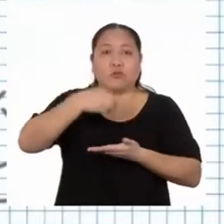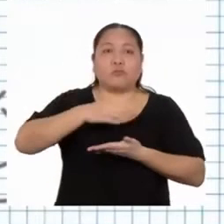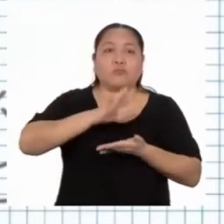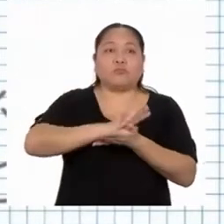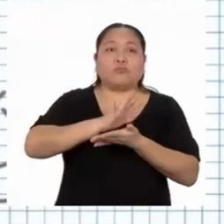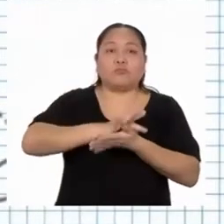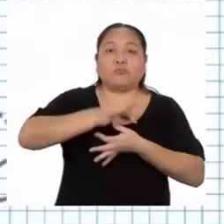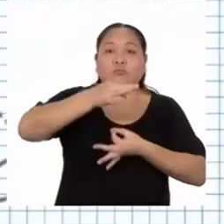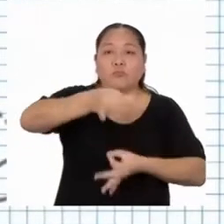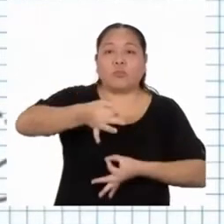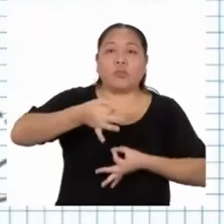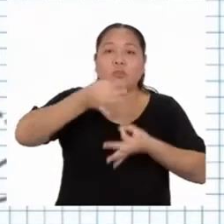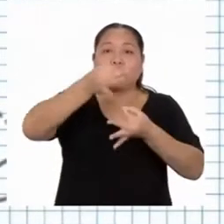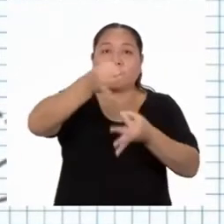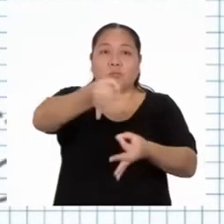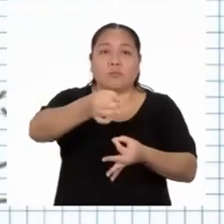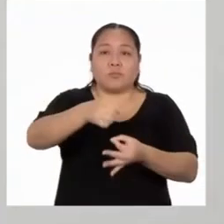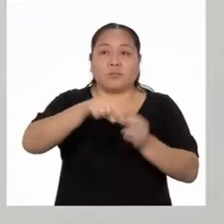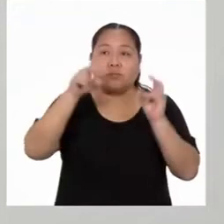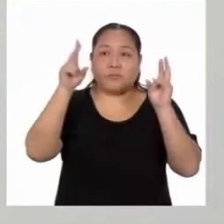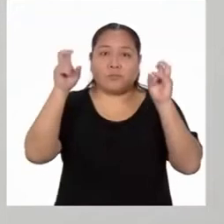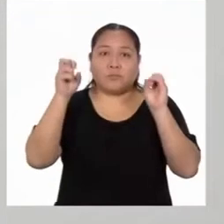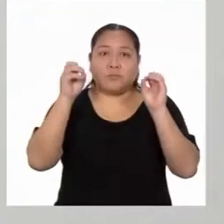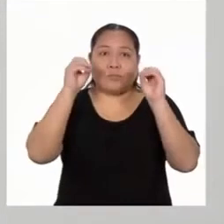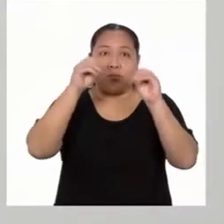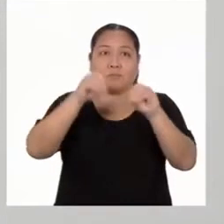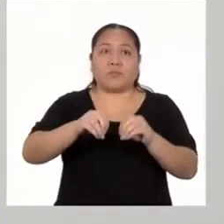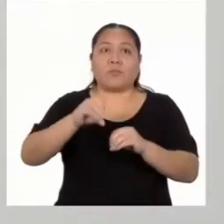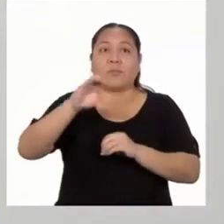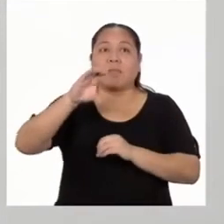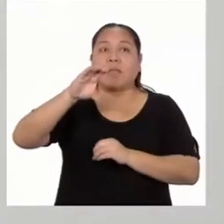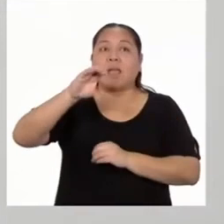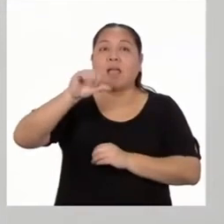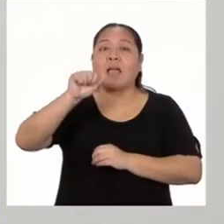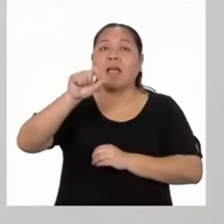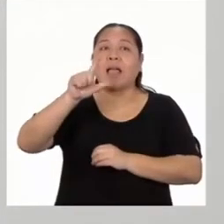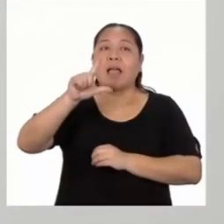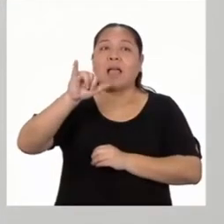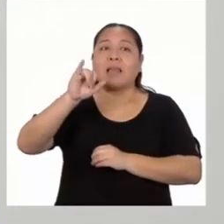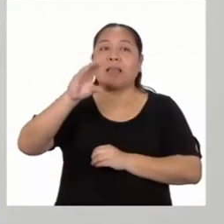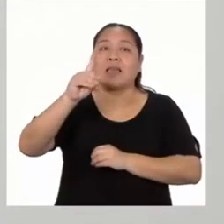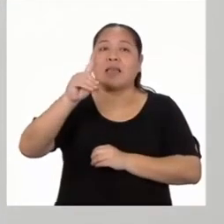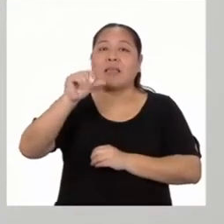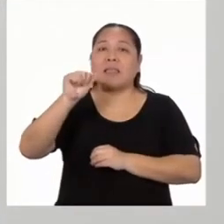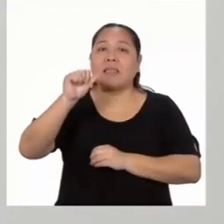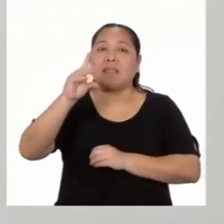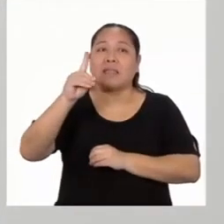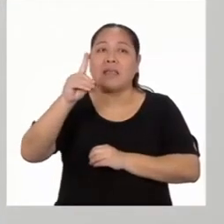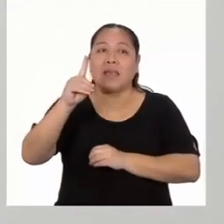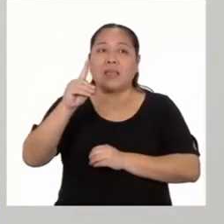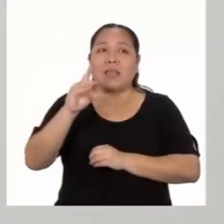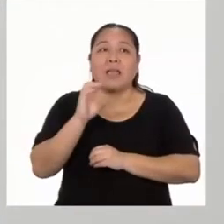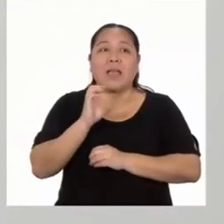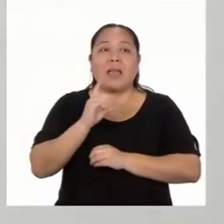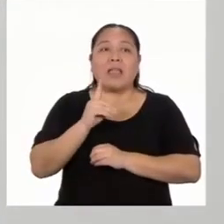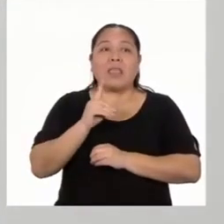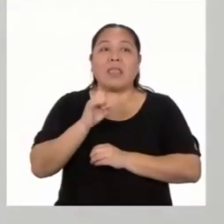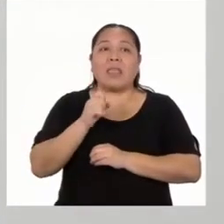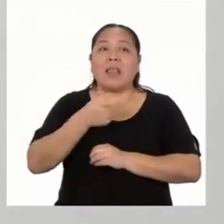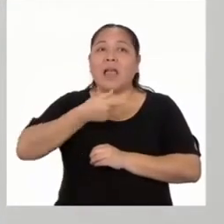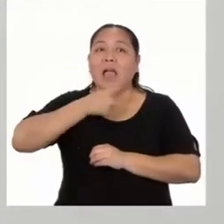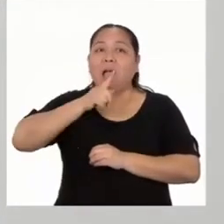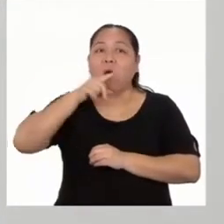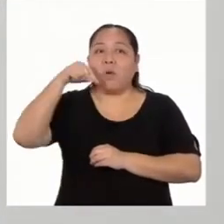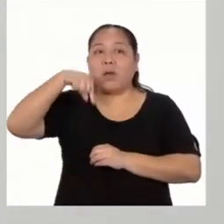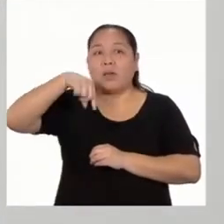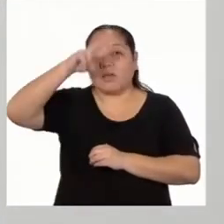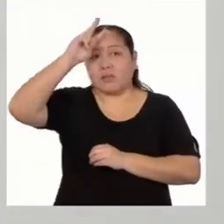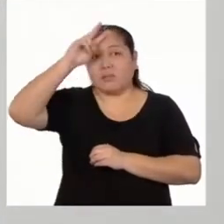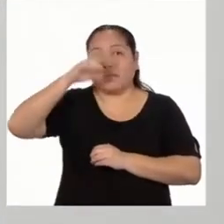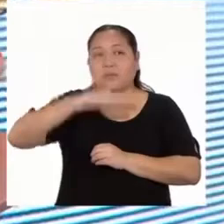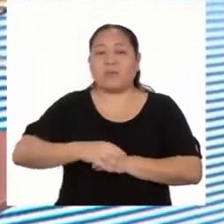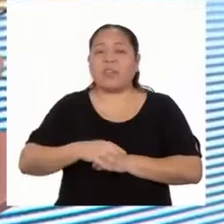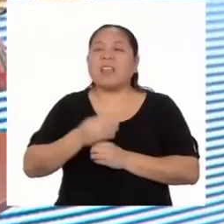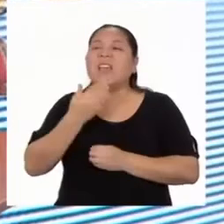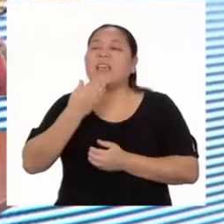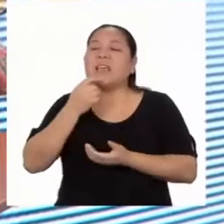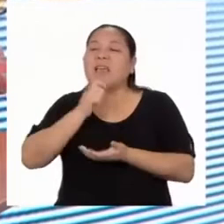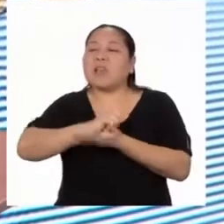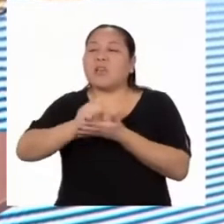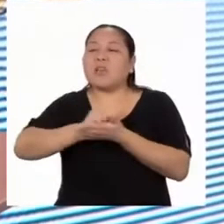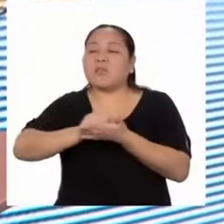un documento que se titula Calidad del agua en el Perú. Su autor es Pavel